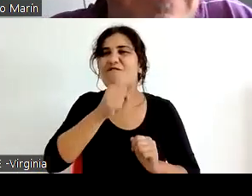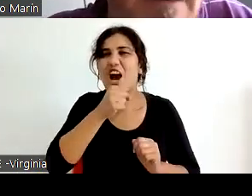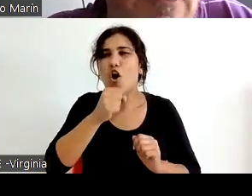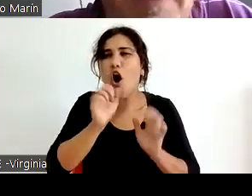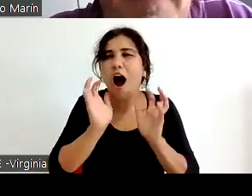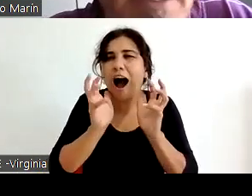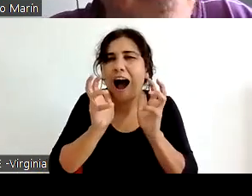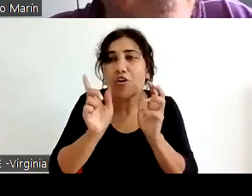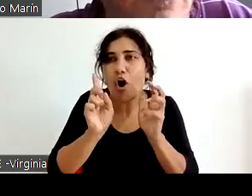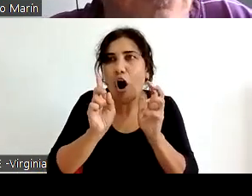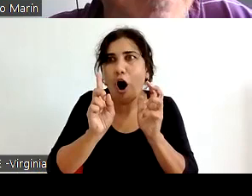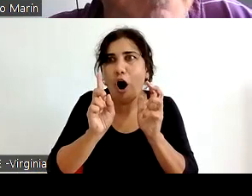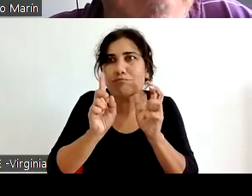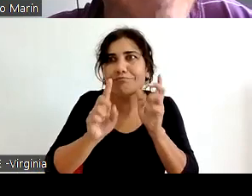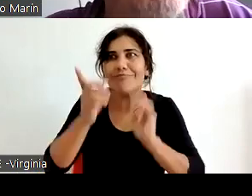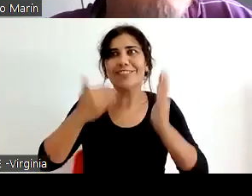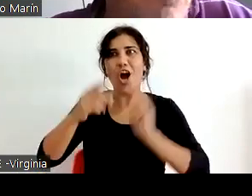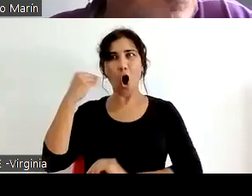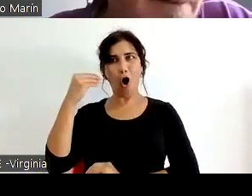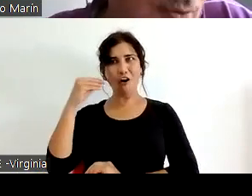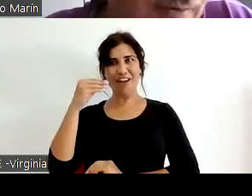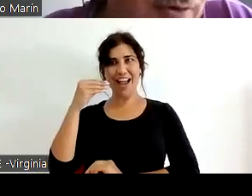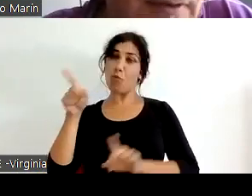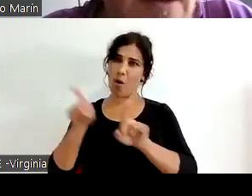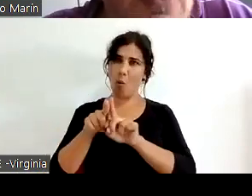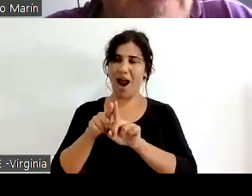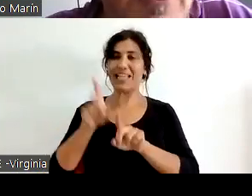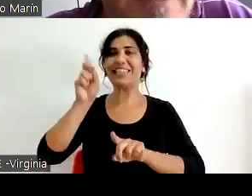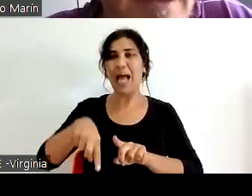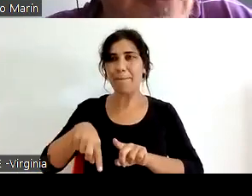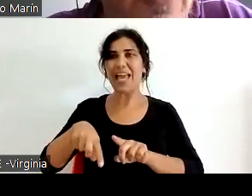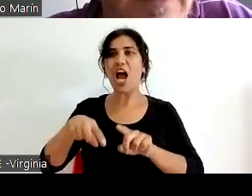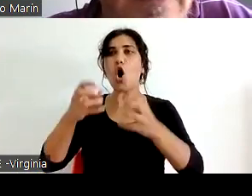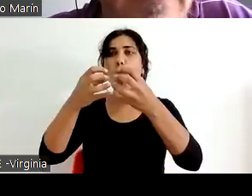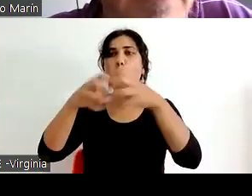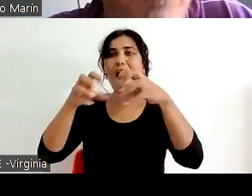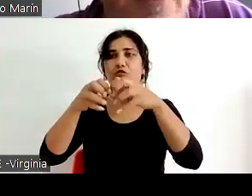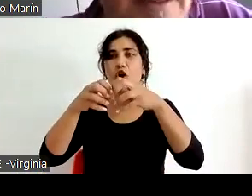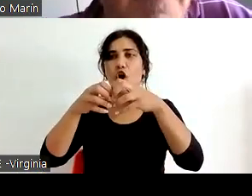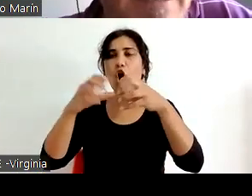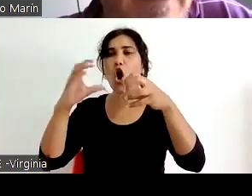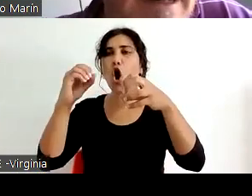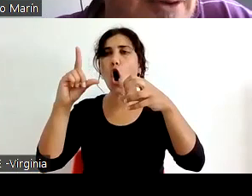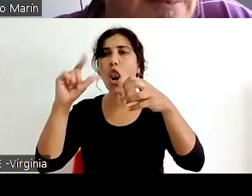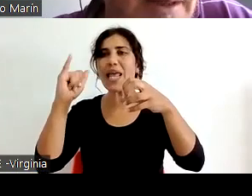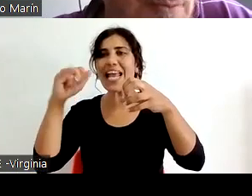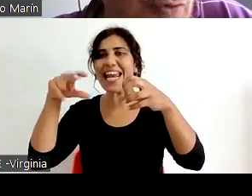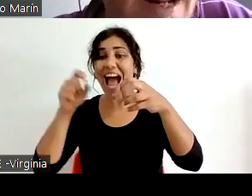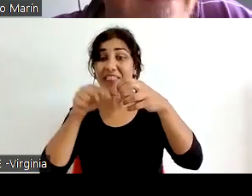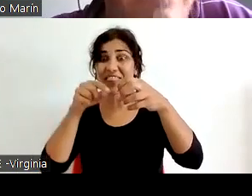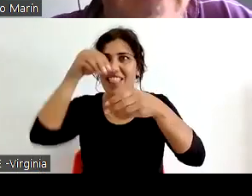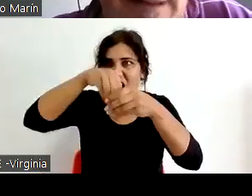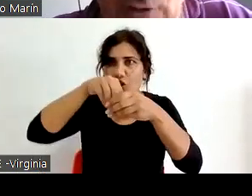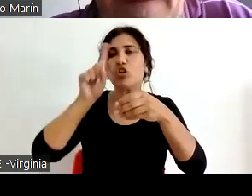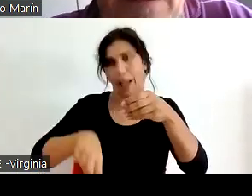natural con la vitamina C o la vitamina E. La colina del huevo, junto a la proteína que estos tienen, pues ayuda también a la regeneración